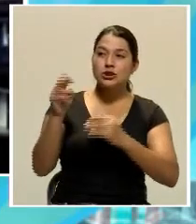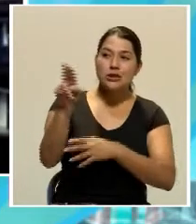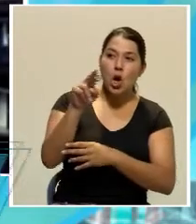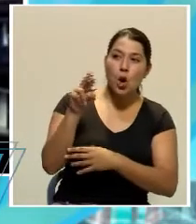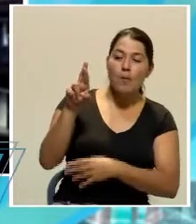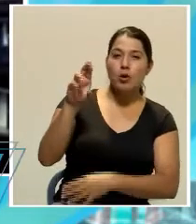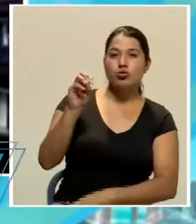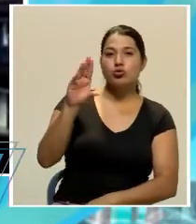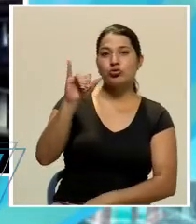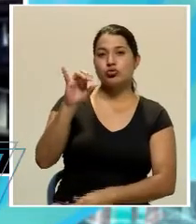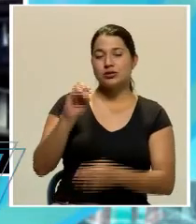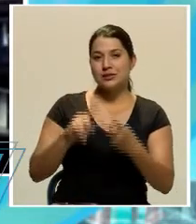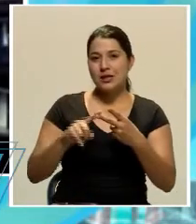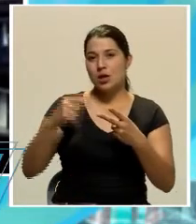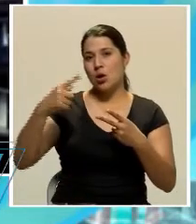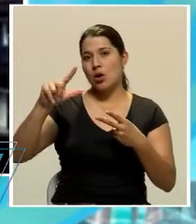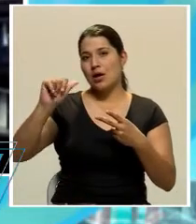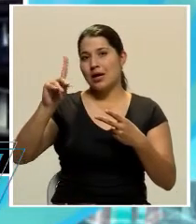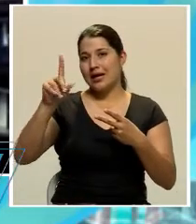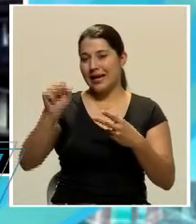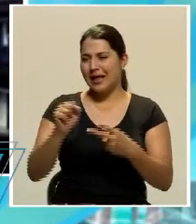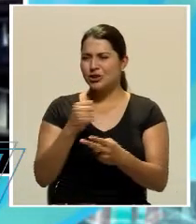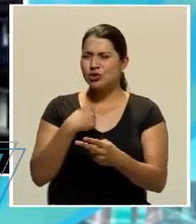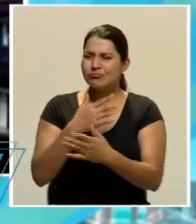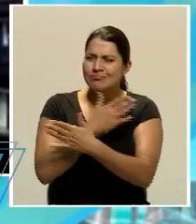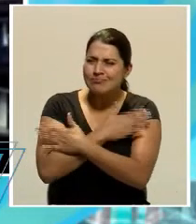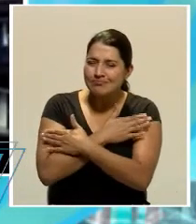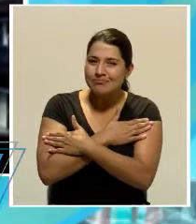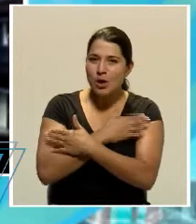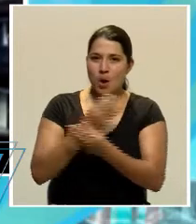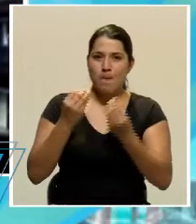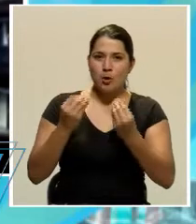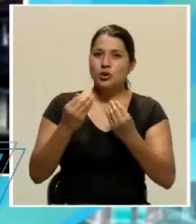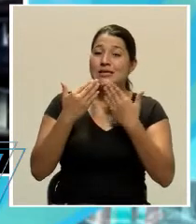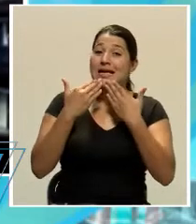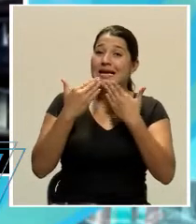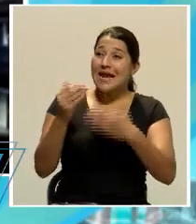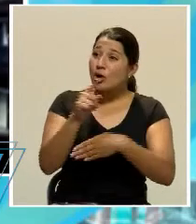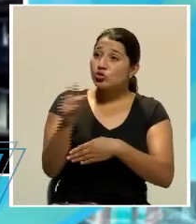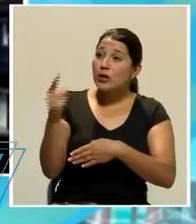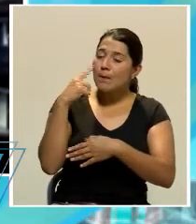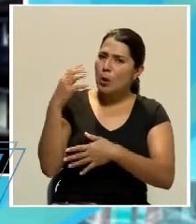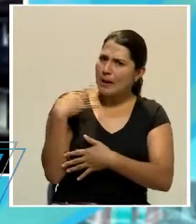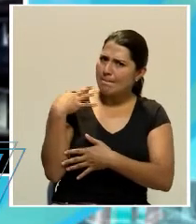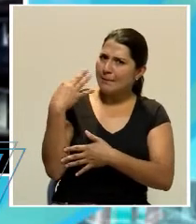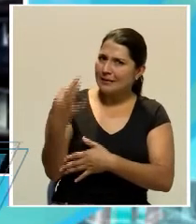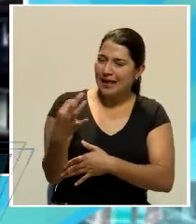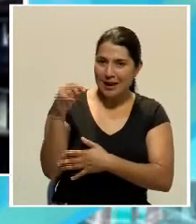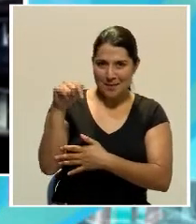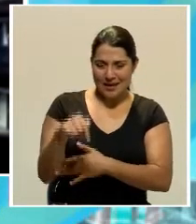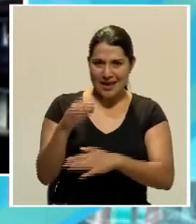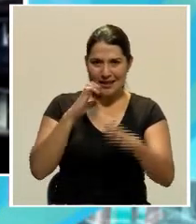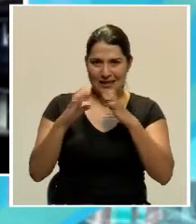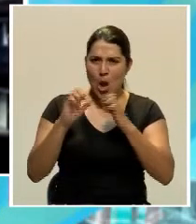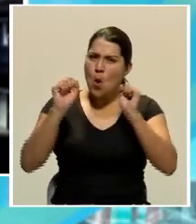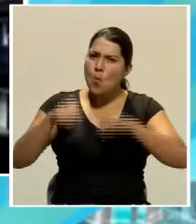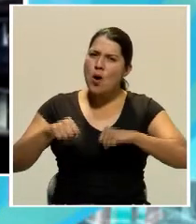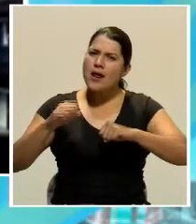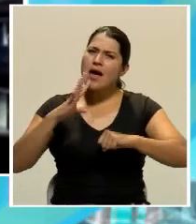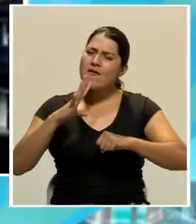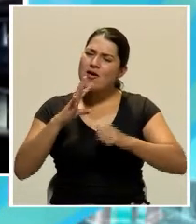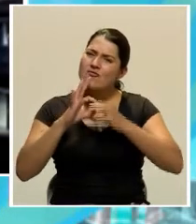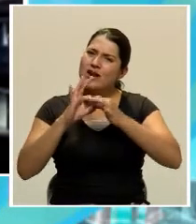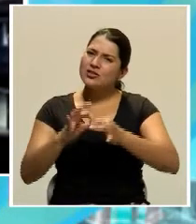colegas Rocío y Gladys, a quienes aprecio muchísimo. Gracias por invitarme a este espacio y a dialogar sobre un